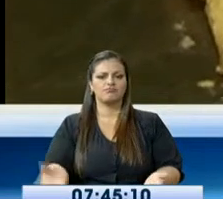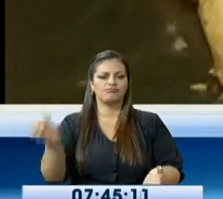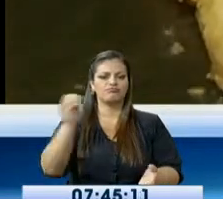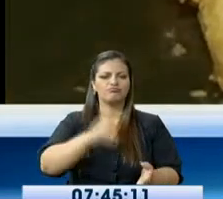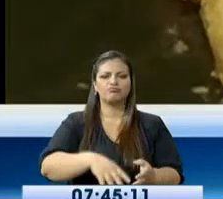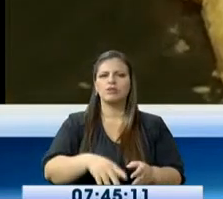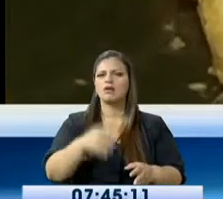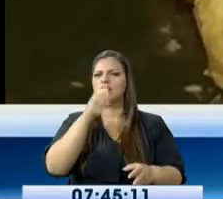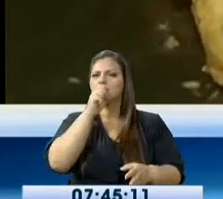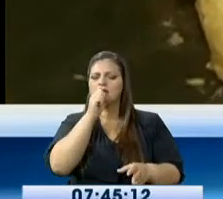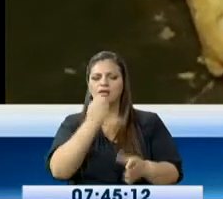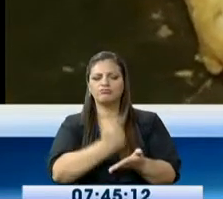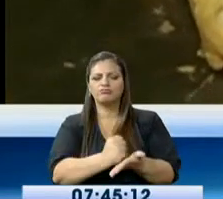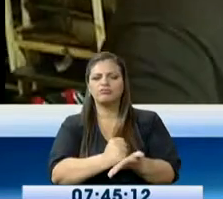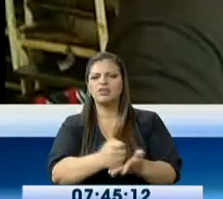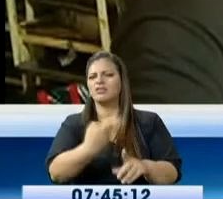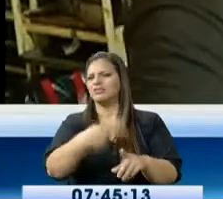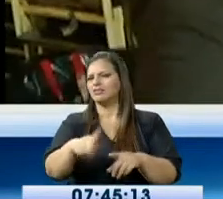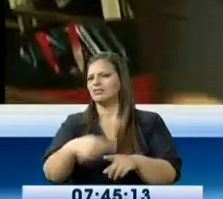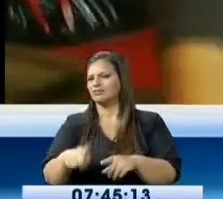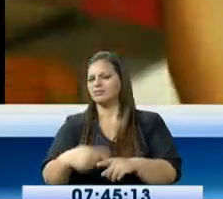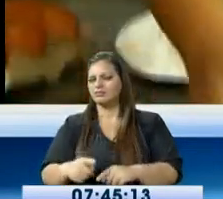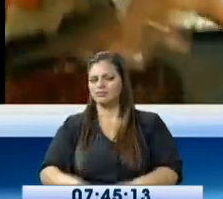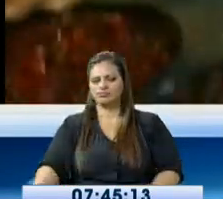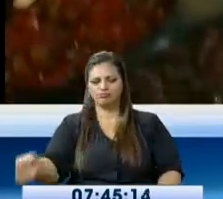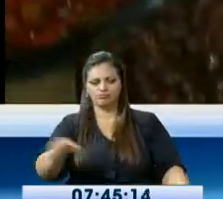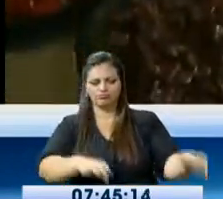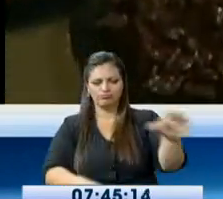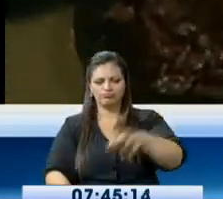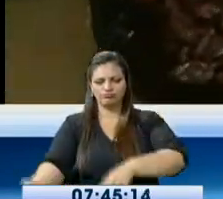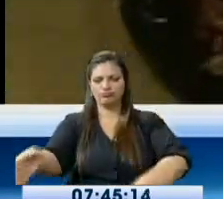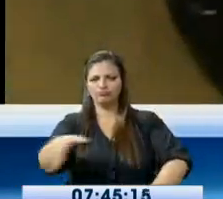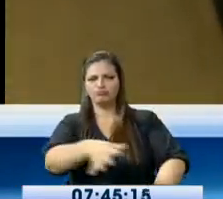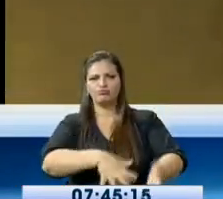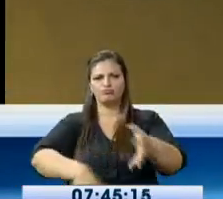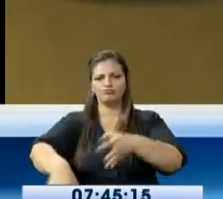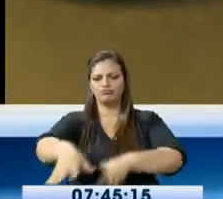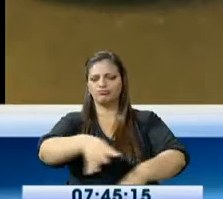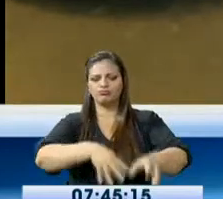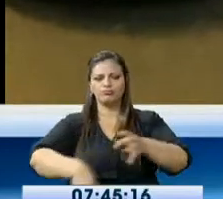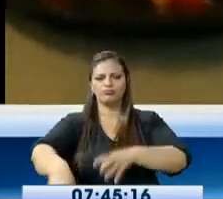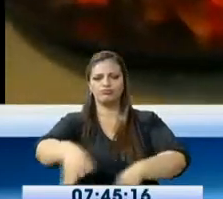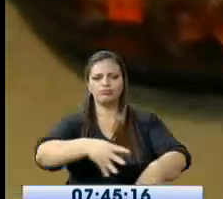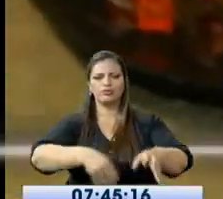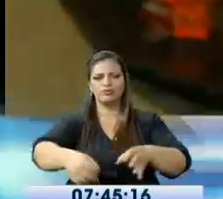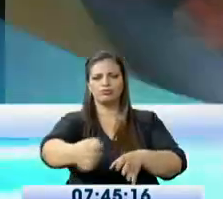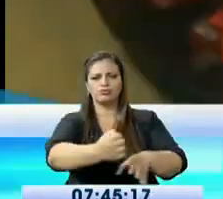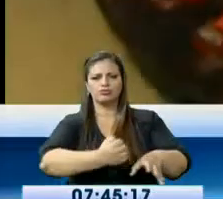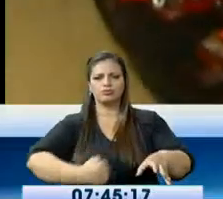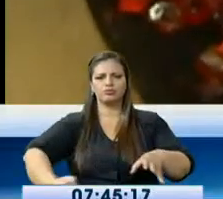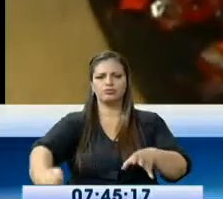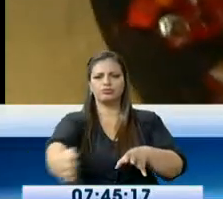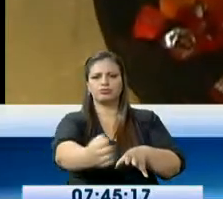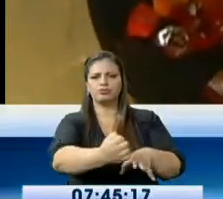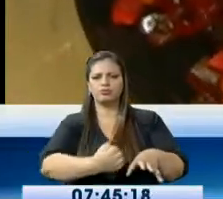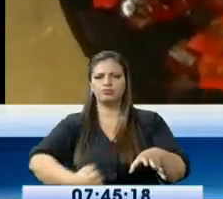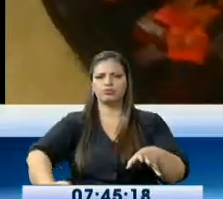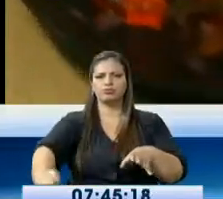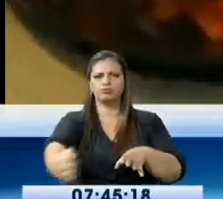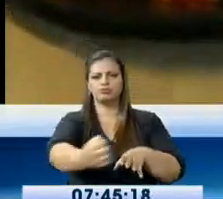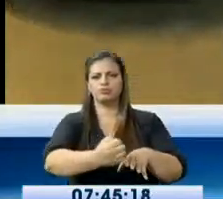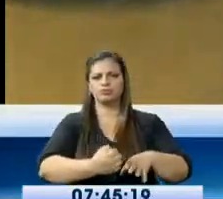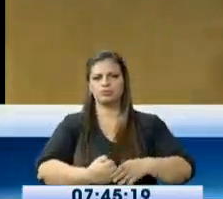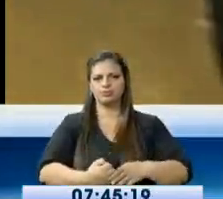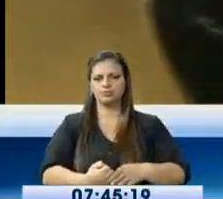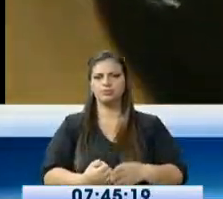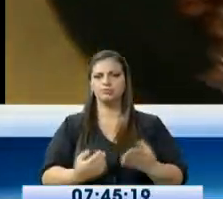ralladura de naranja, lo mezclamos, ¿no? Los frutos secos, que sería la fruta confitada, las pasas y la nuez. ¿Ya? ¿Al